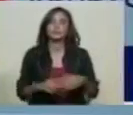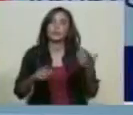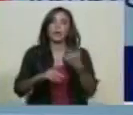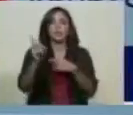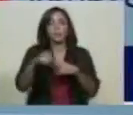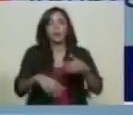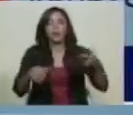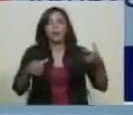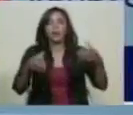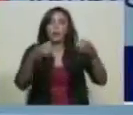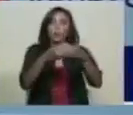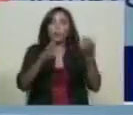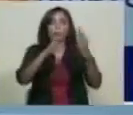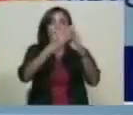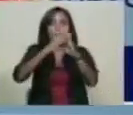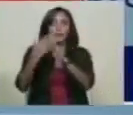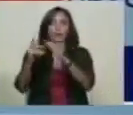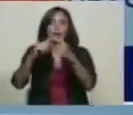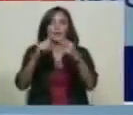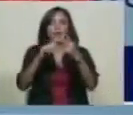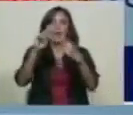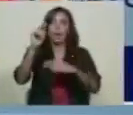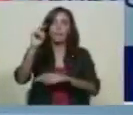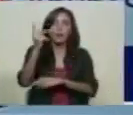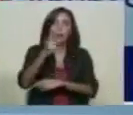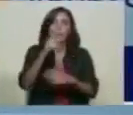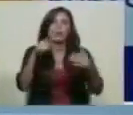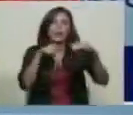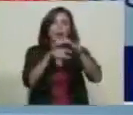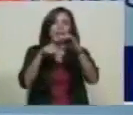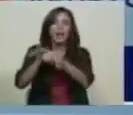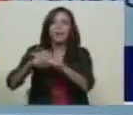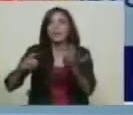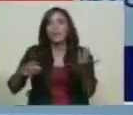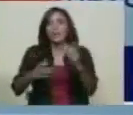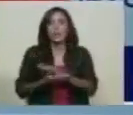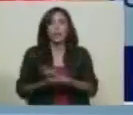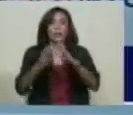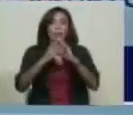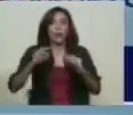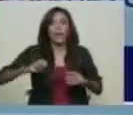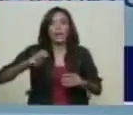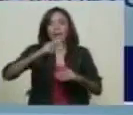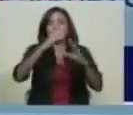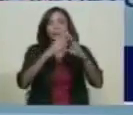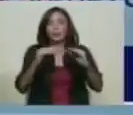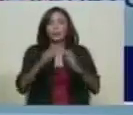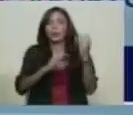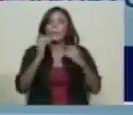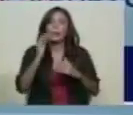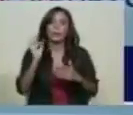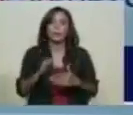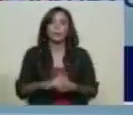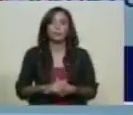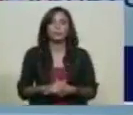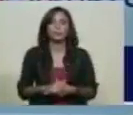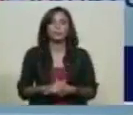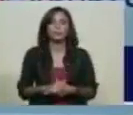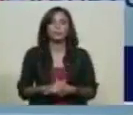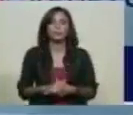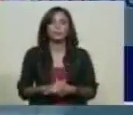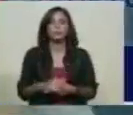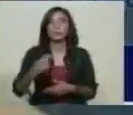la comunidad y la patrulla territorial en cada calle, escalera, callejón, etcétera, etcétera, de manera que nosotros